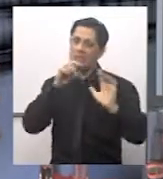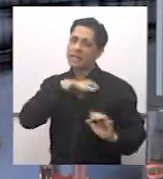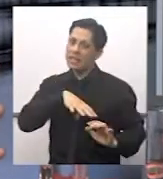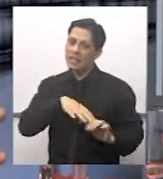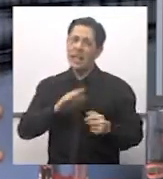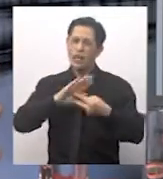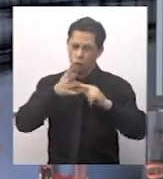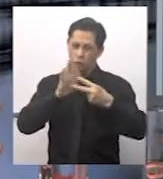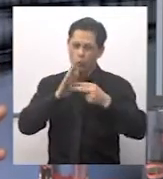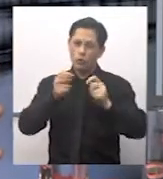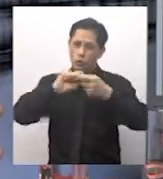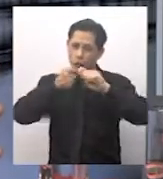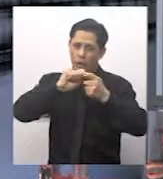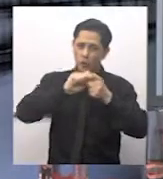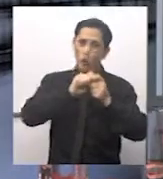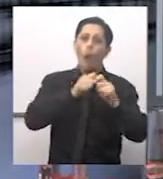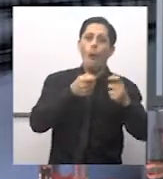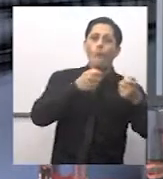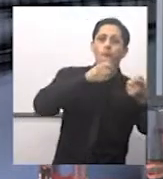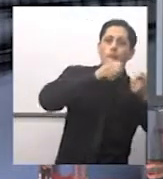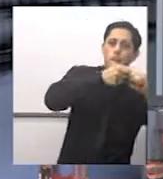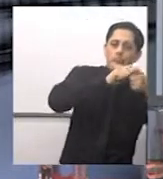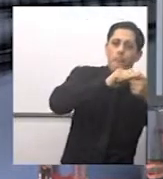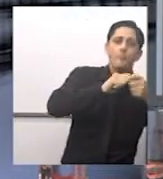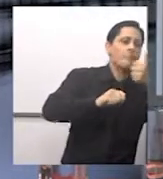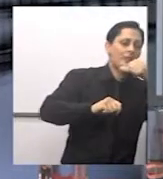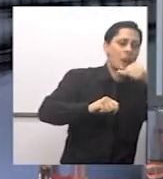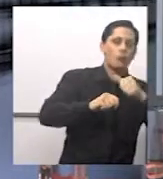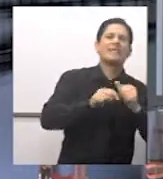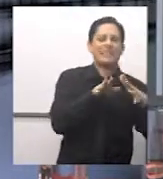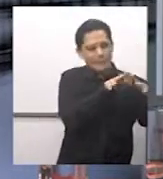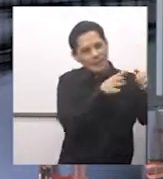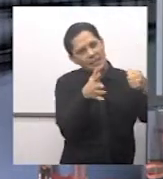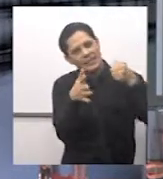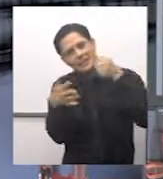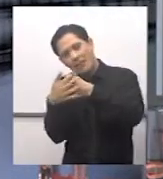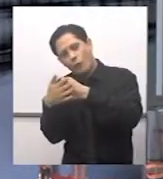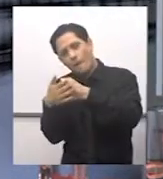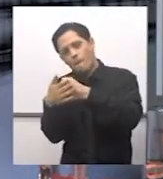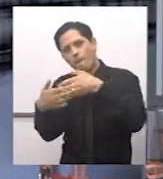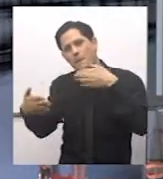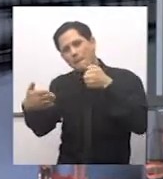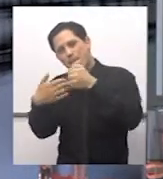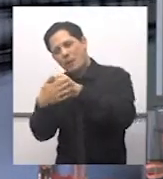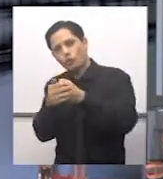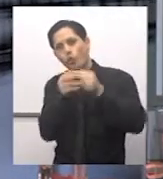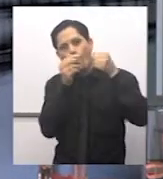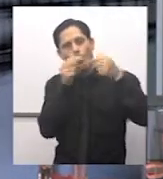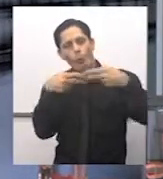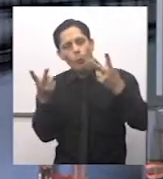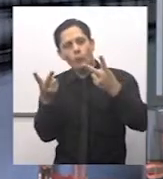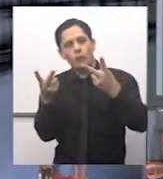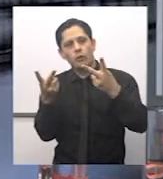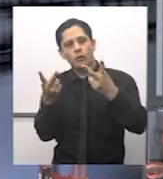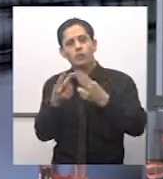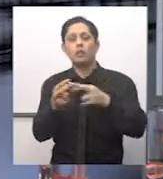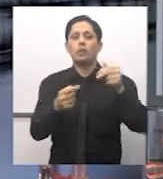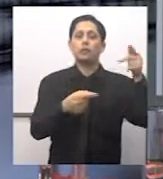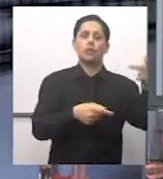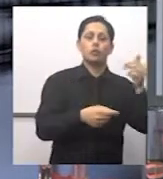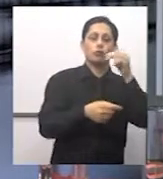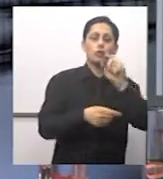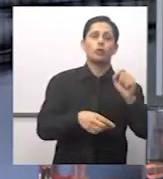muchos, genera un impacto público y por eso el gobierno, el presidente dispuso que su ministra de Transporte,